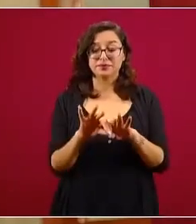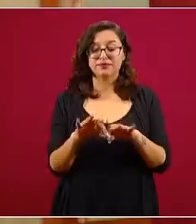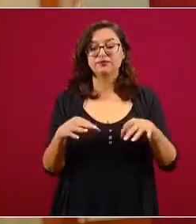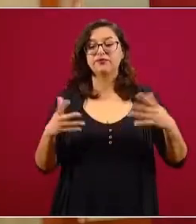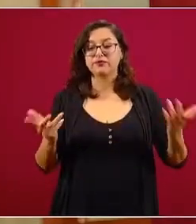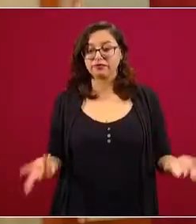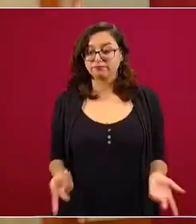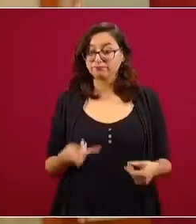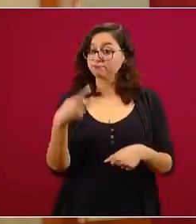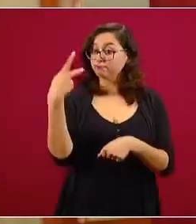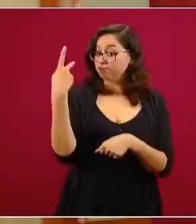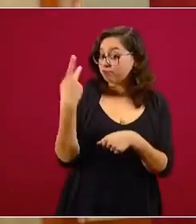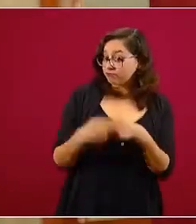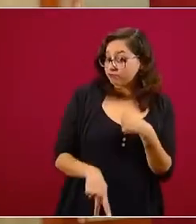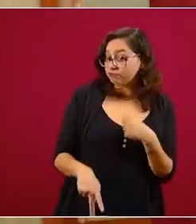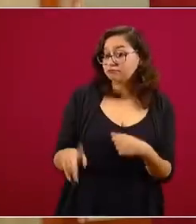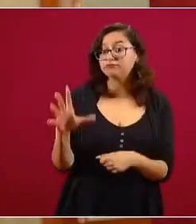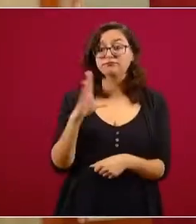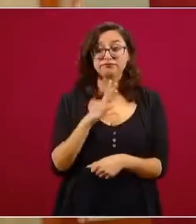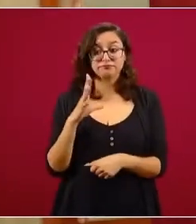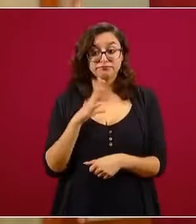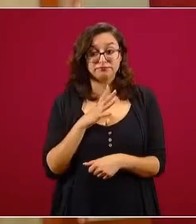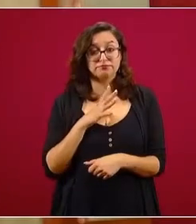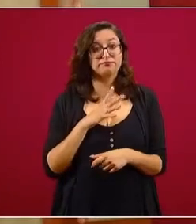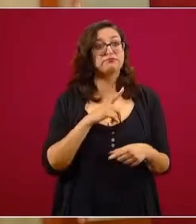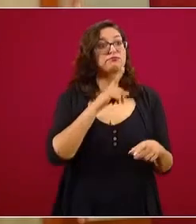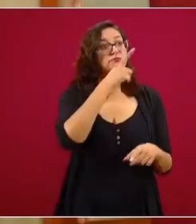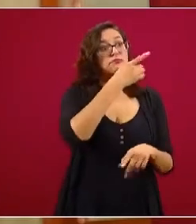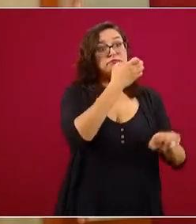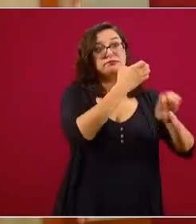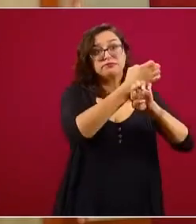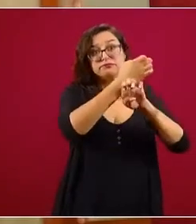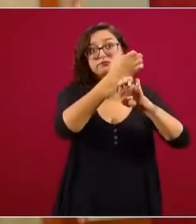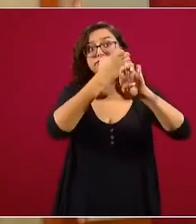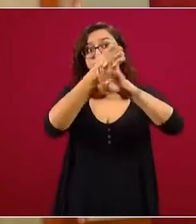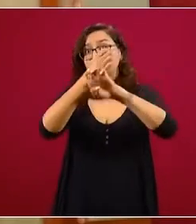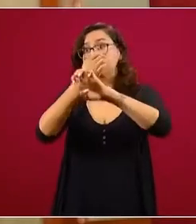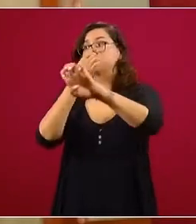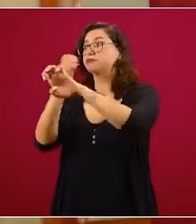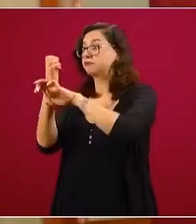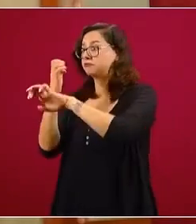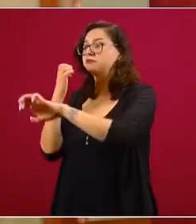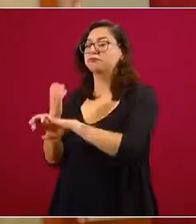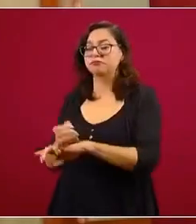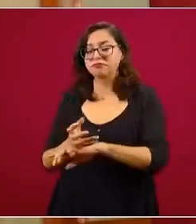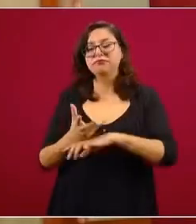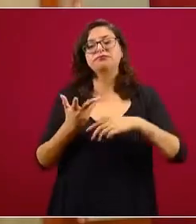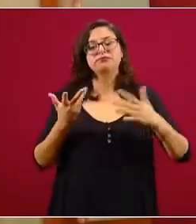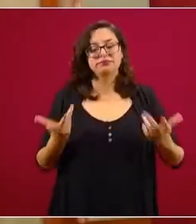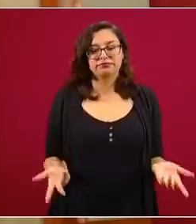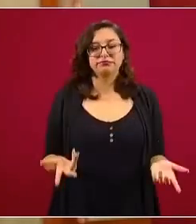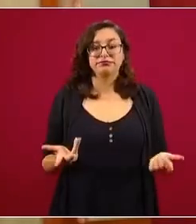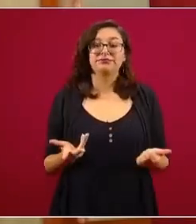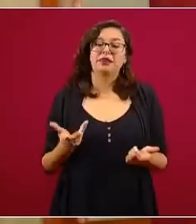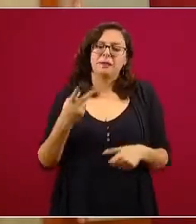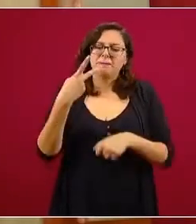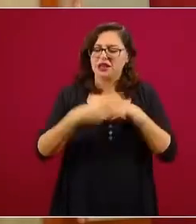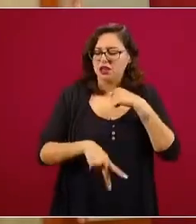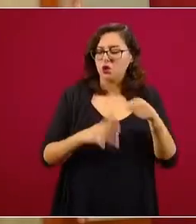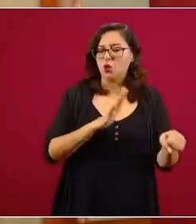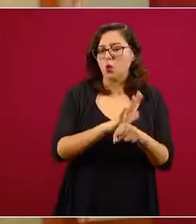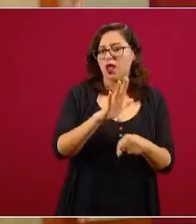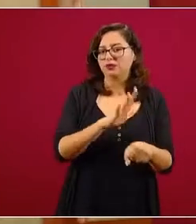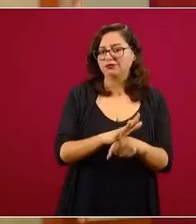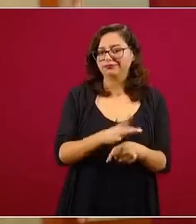el riesgo que existe en cada una de las entidades federativas, un riesgo lógicamente para poder contagiarse de la